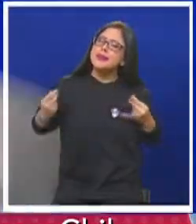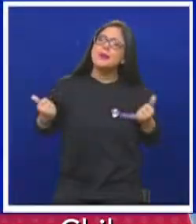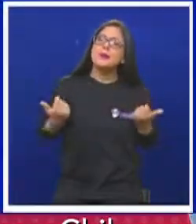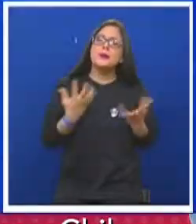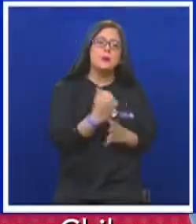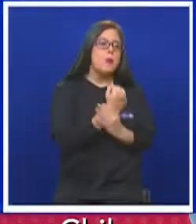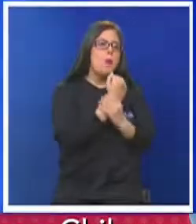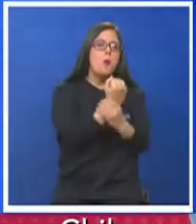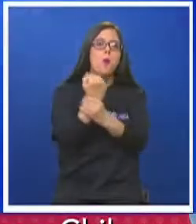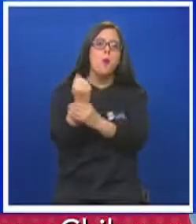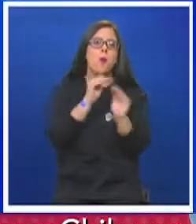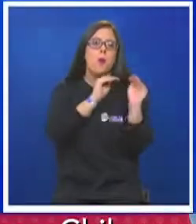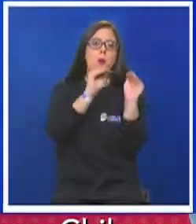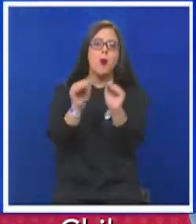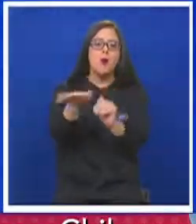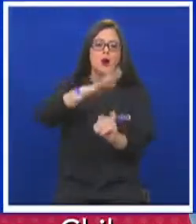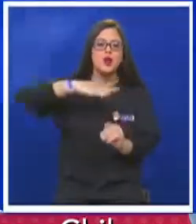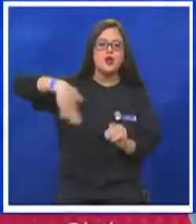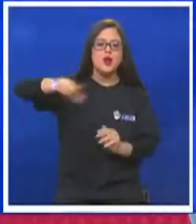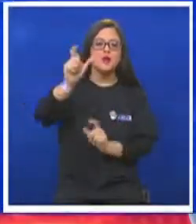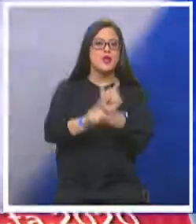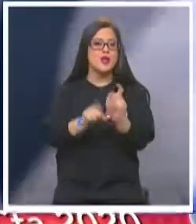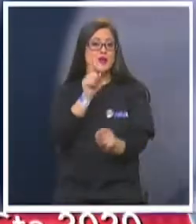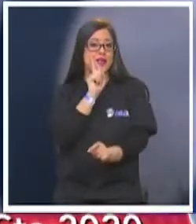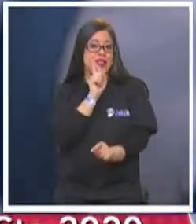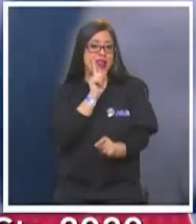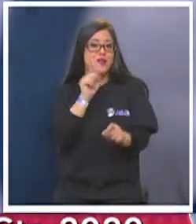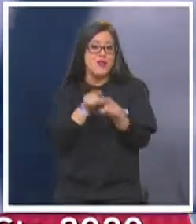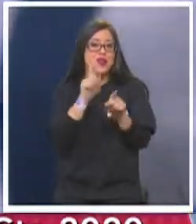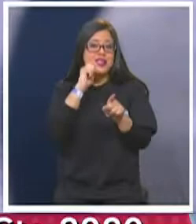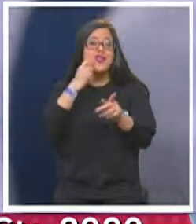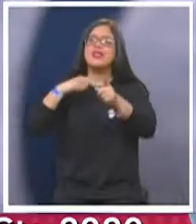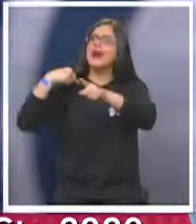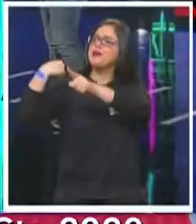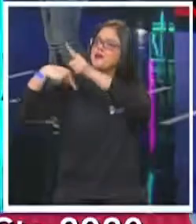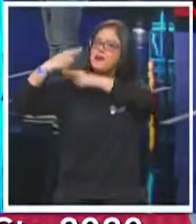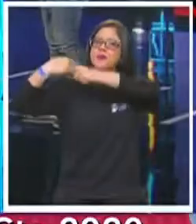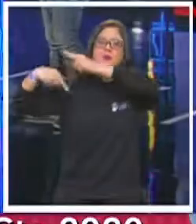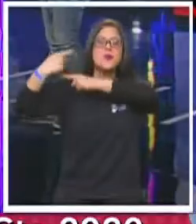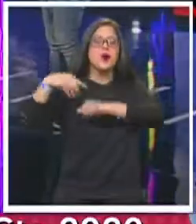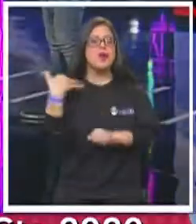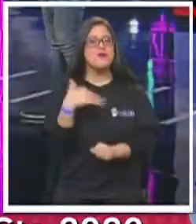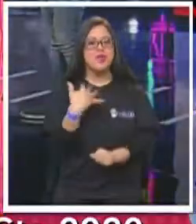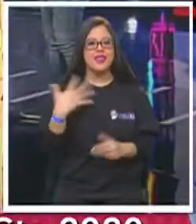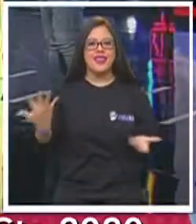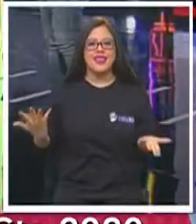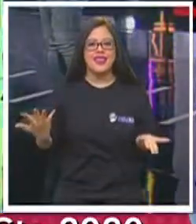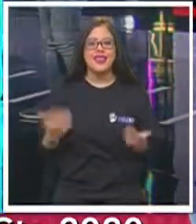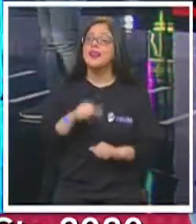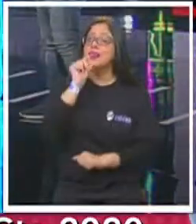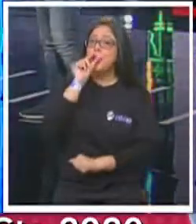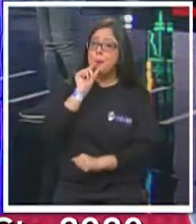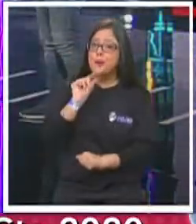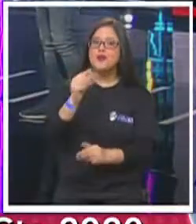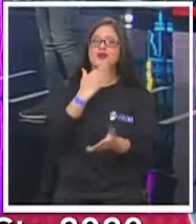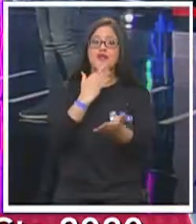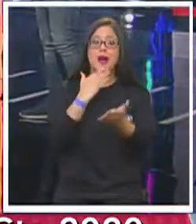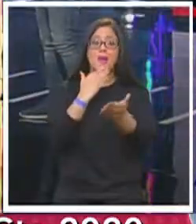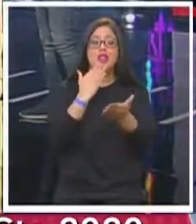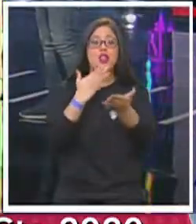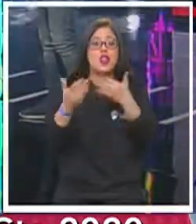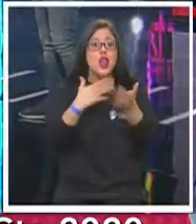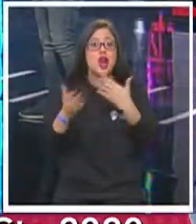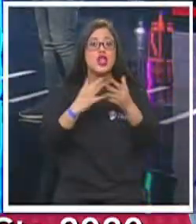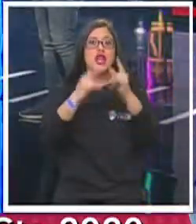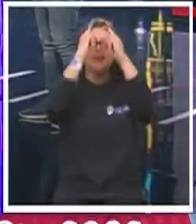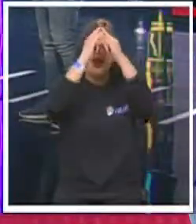de apoyo que tenemos los chilenos y que es, digámoslo, una de esas tradiciones más valiosas que tenemos. Pronto vamos a estar en el circo de